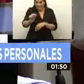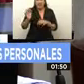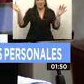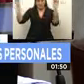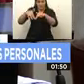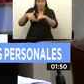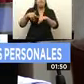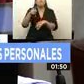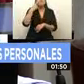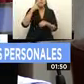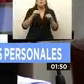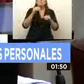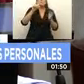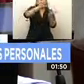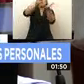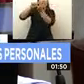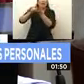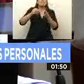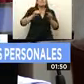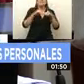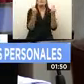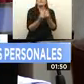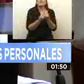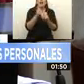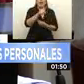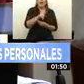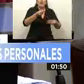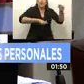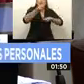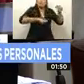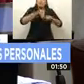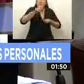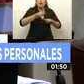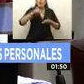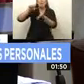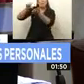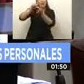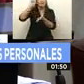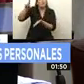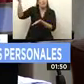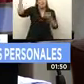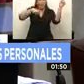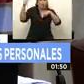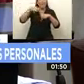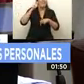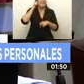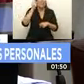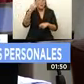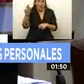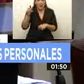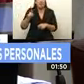Fiscales de los países y de las economías más grandes del g20 esto es informe del 2017 del